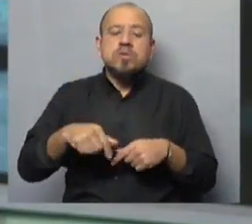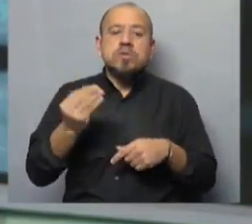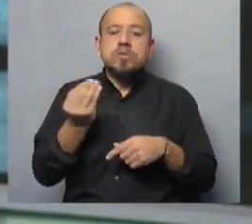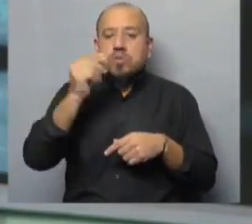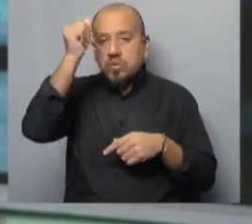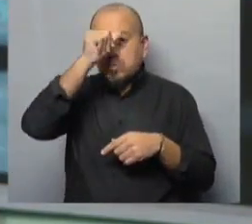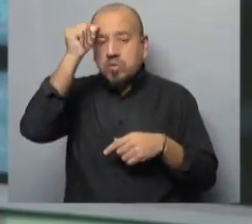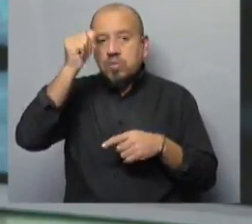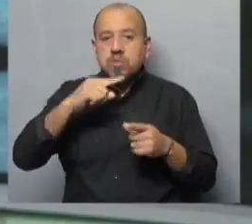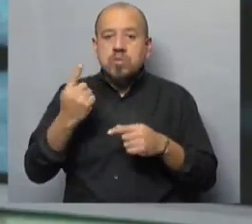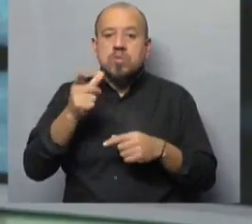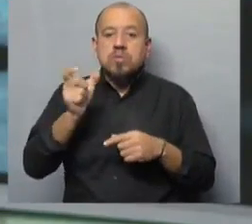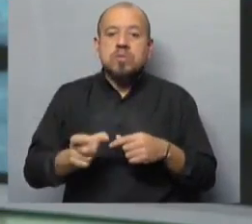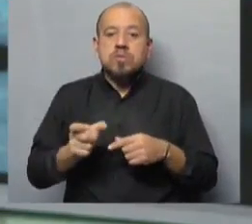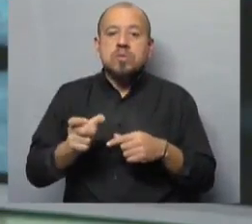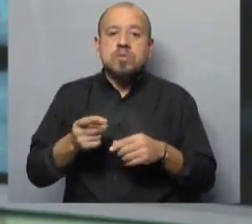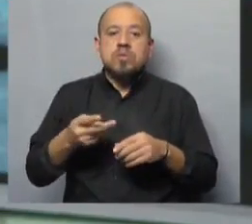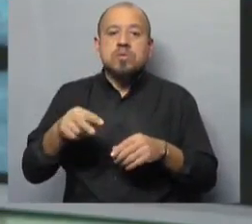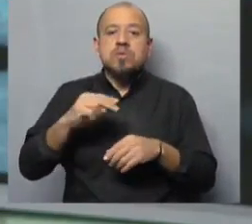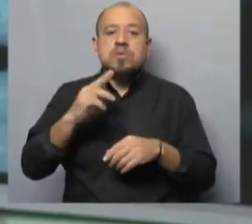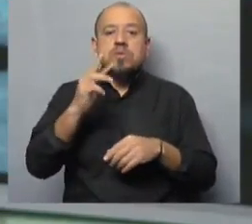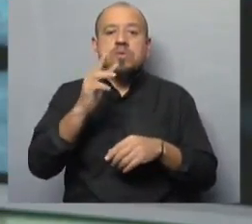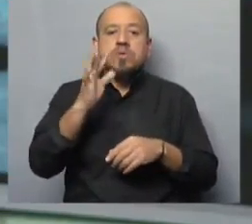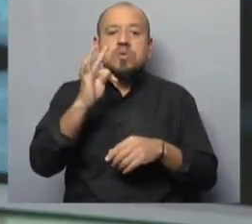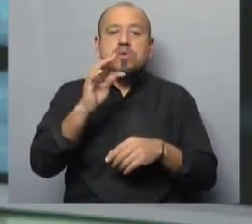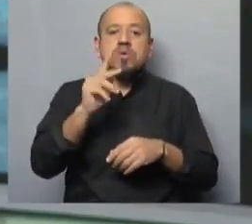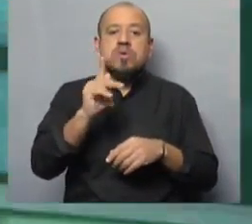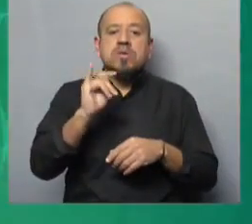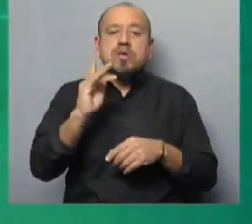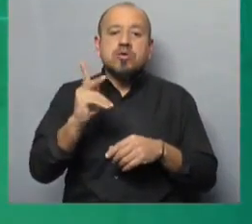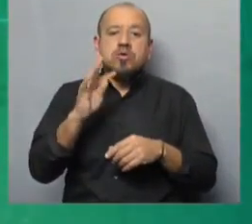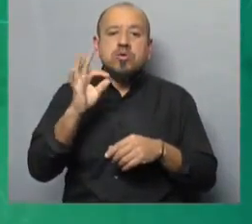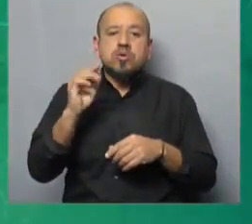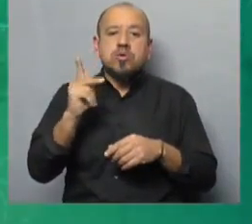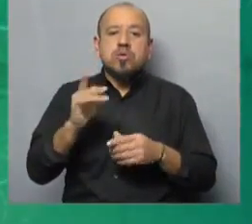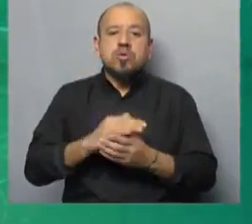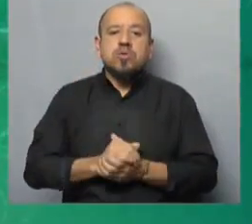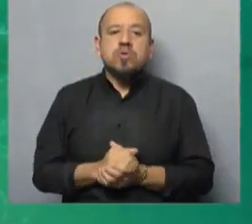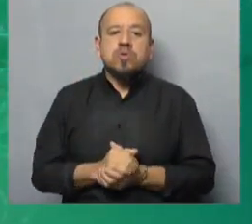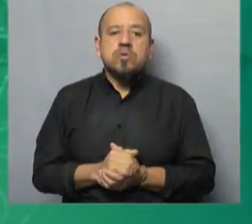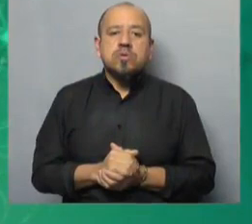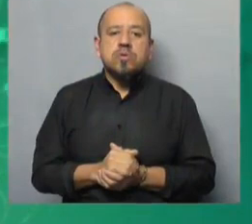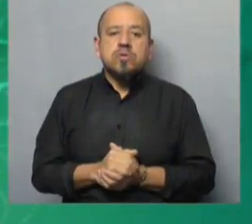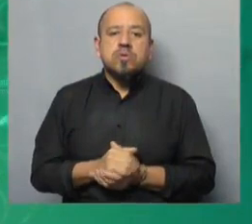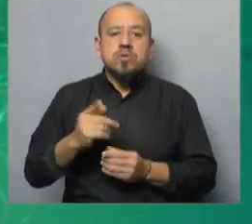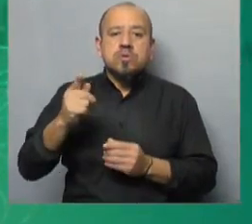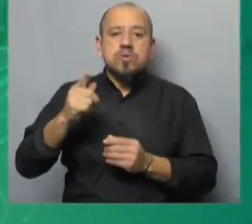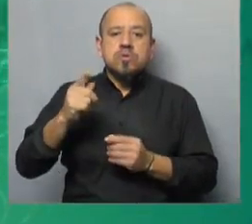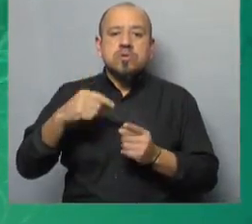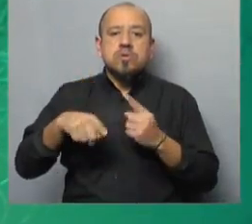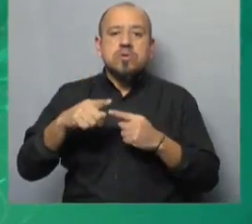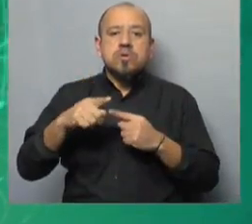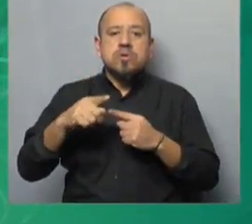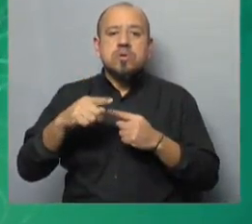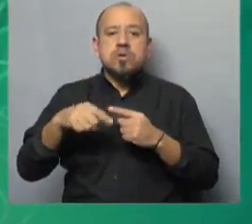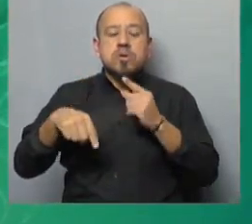de semana cuando una pasajera subió tick tock o un vídeo de lo sucedido en el vídeo se puede ver al hombre forzado